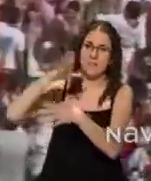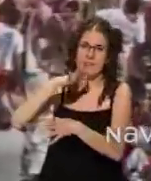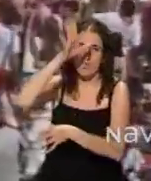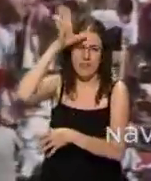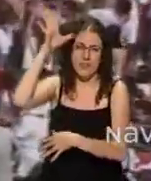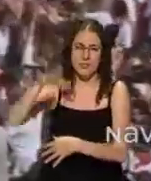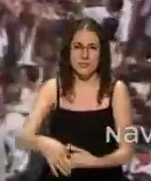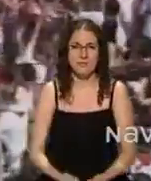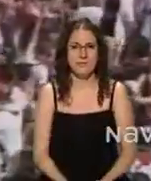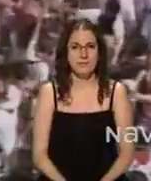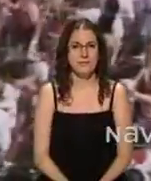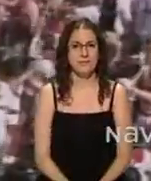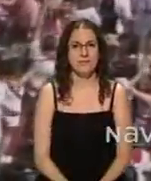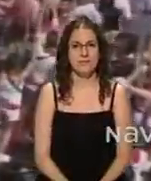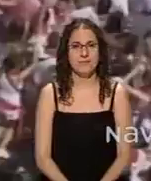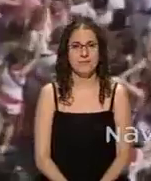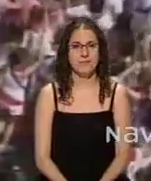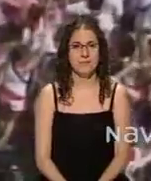Santana.